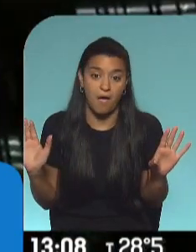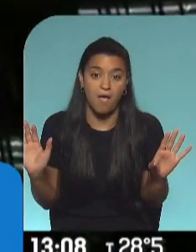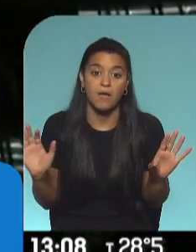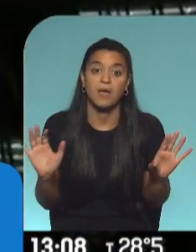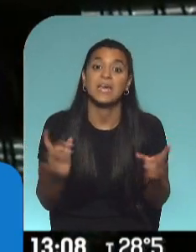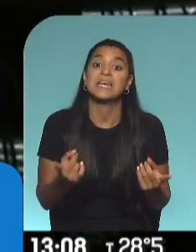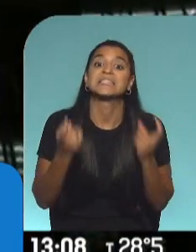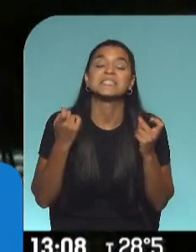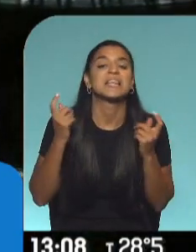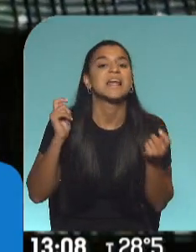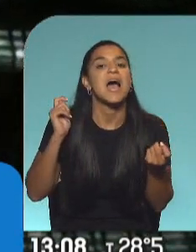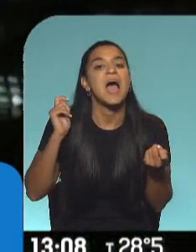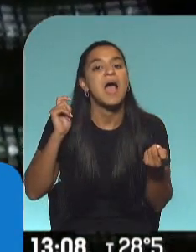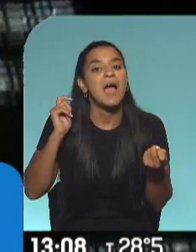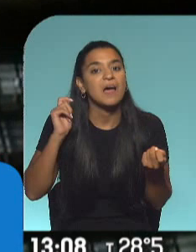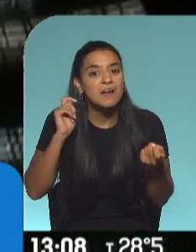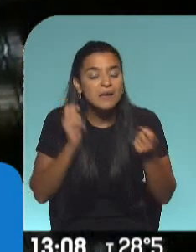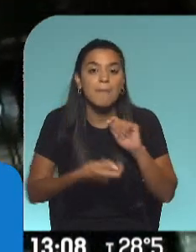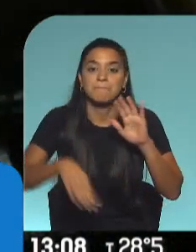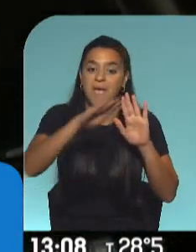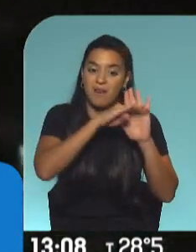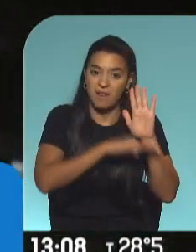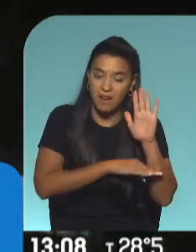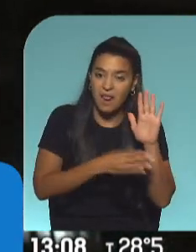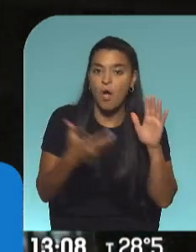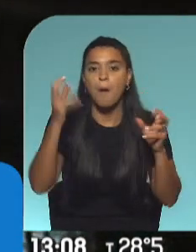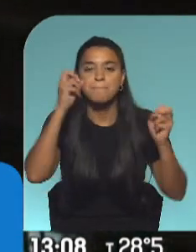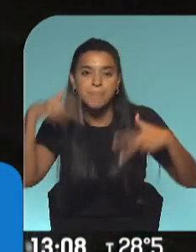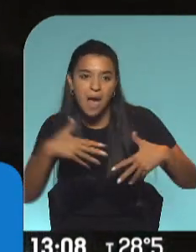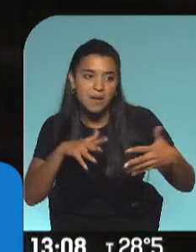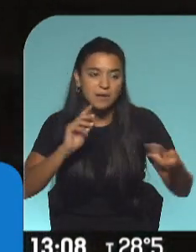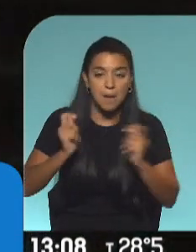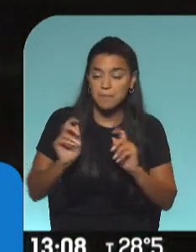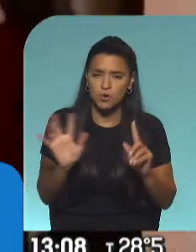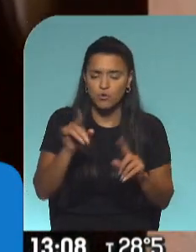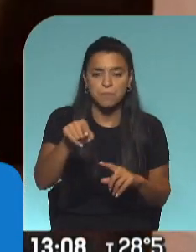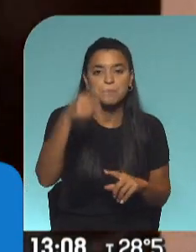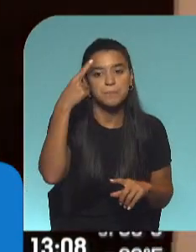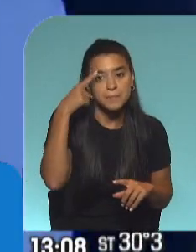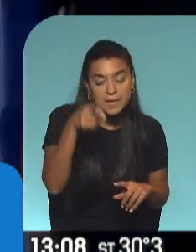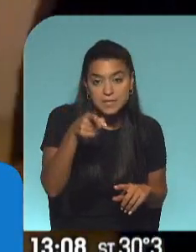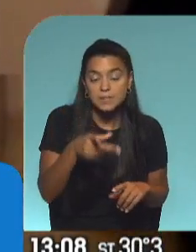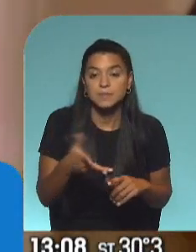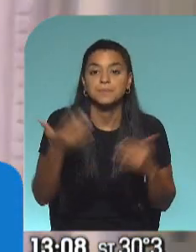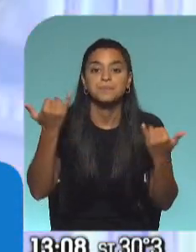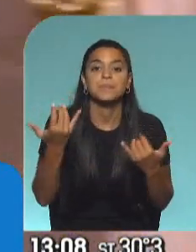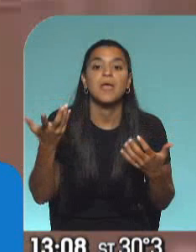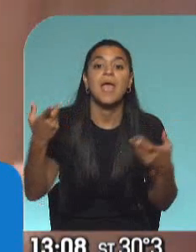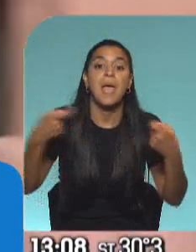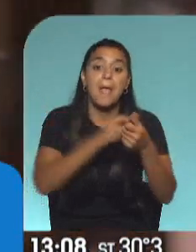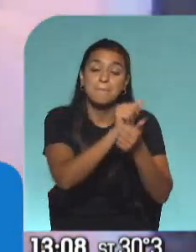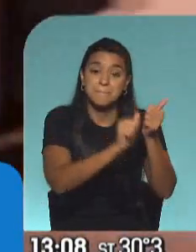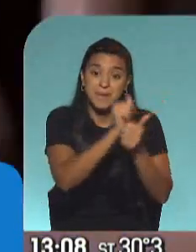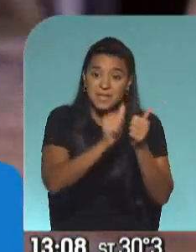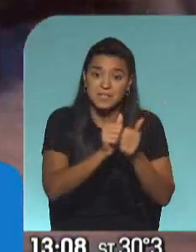de cambiar las reglas de juego, por lo menos las estrategias. Imagínense que son empresas que no